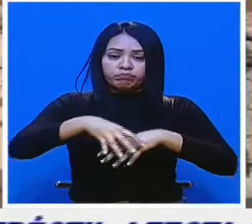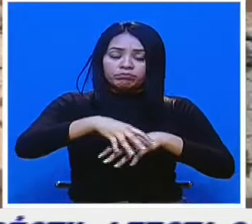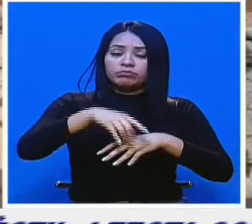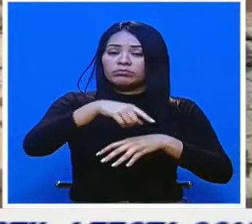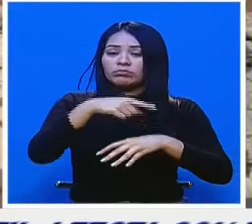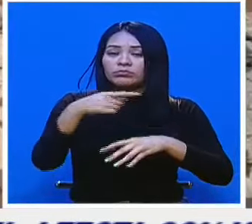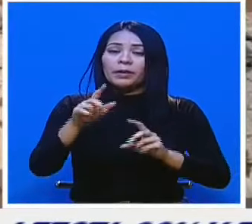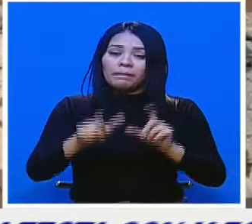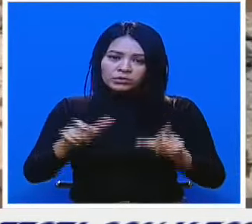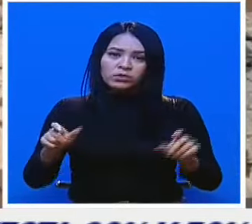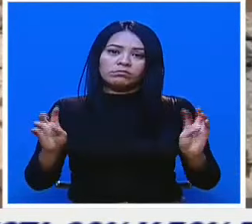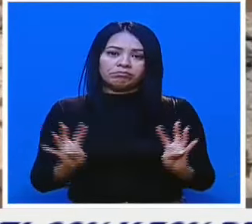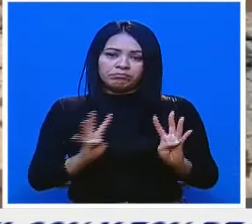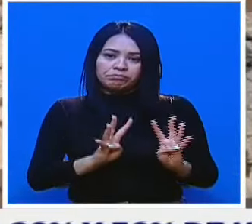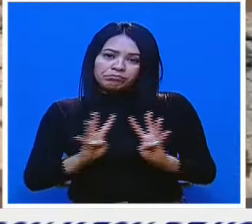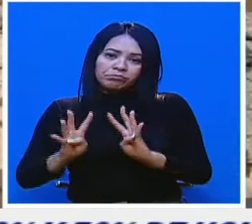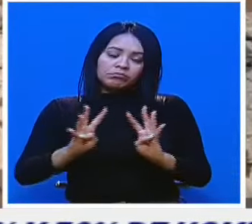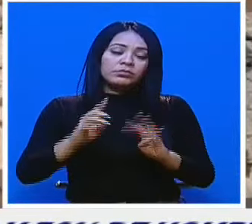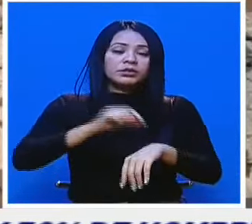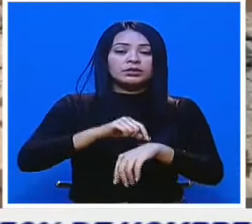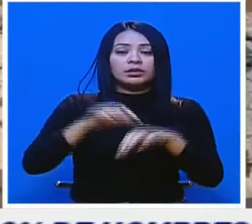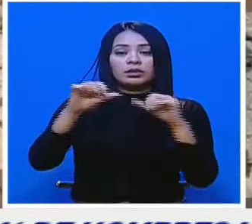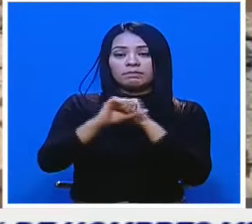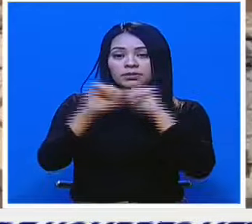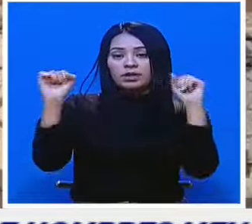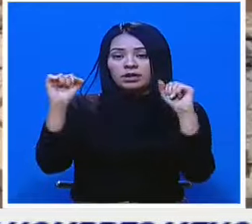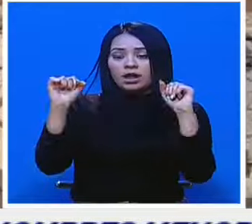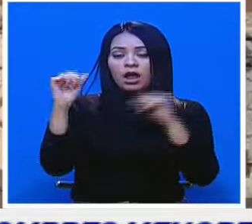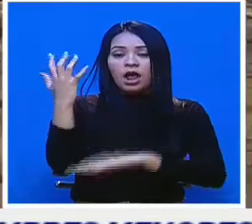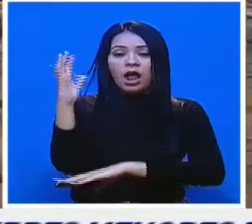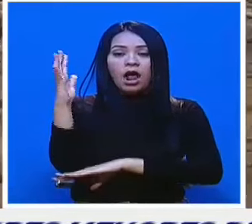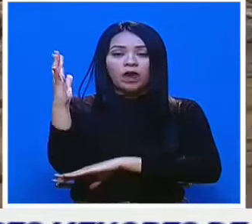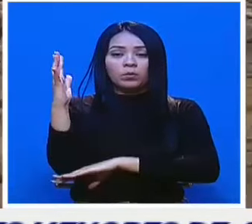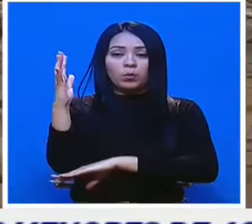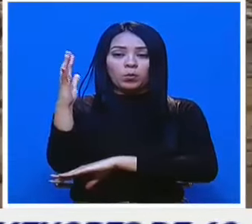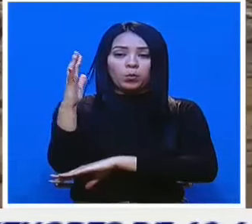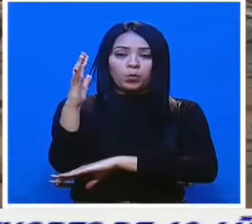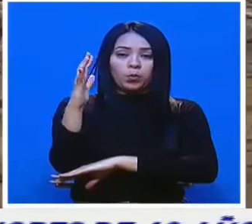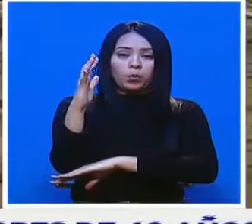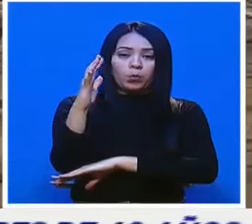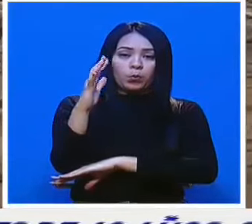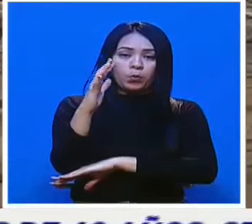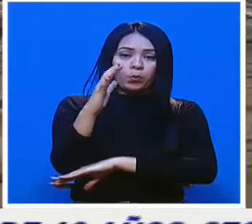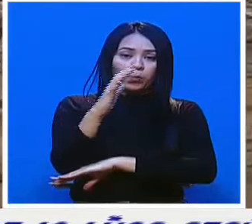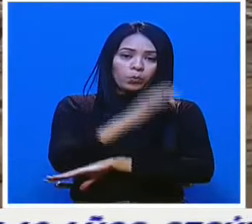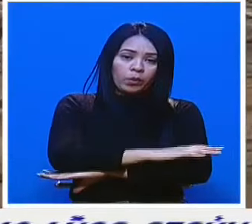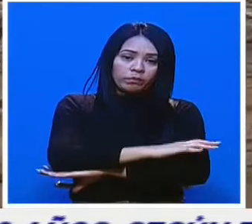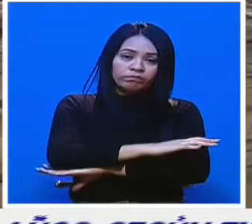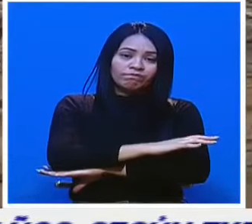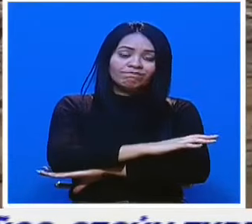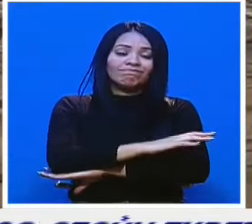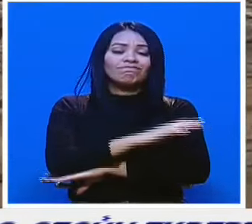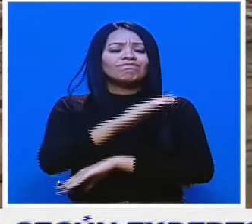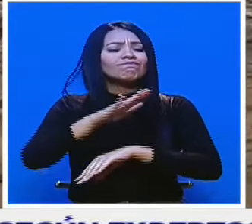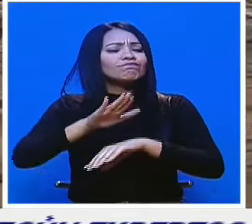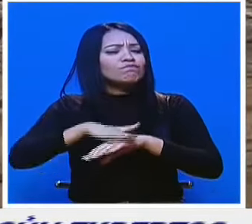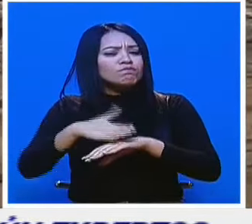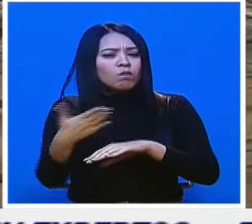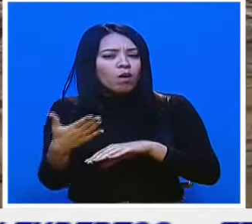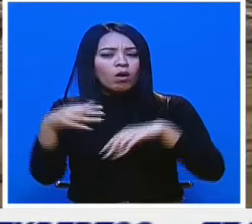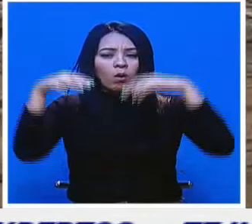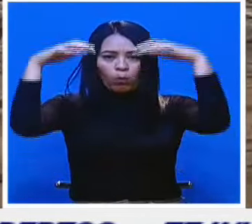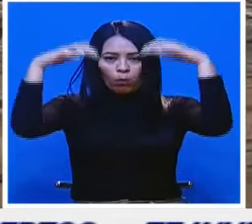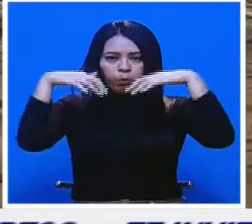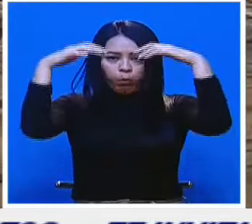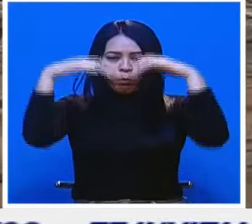Y por último, en horas de la mañana, un árbol de grandes dimensiones se cayó producto de la fuerte lluvia.